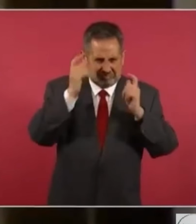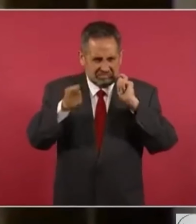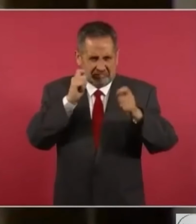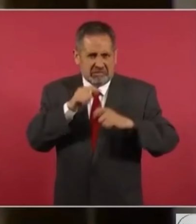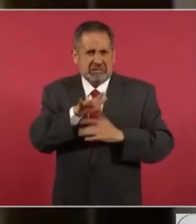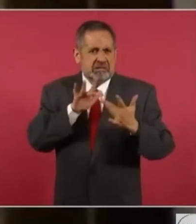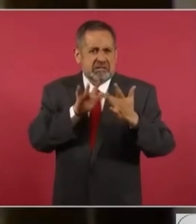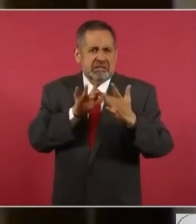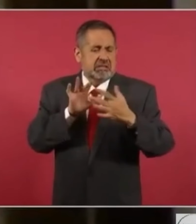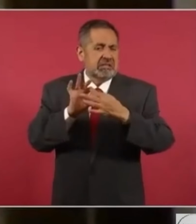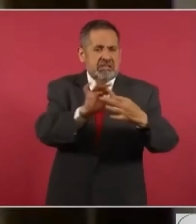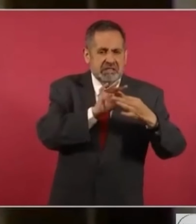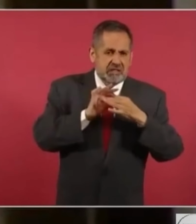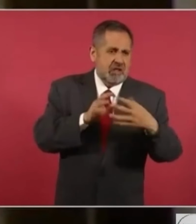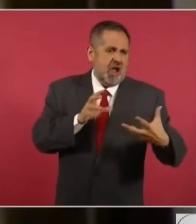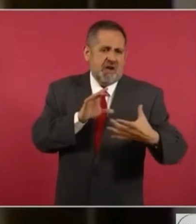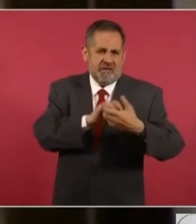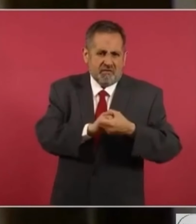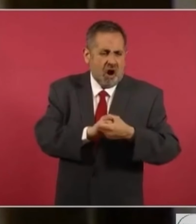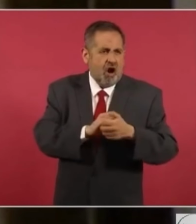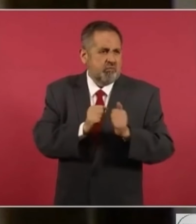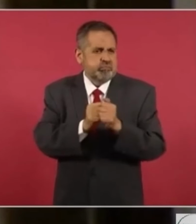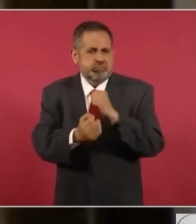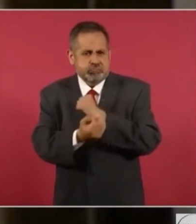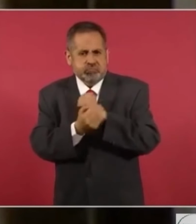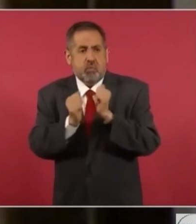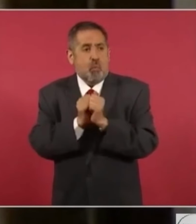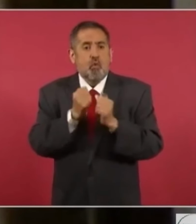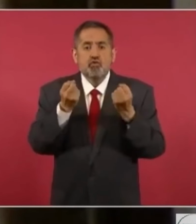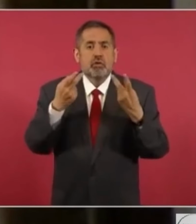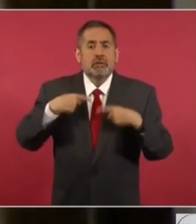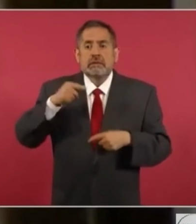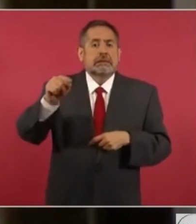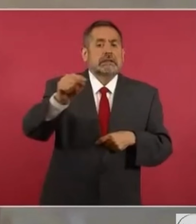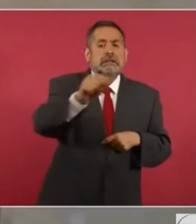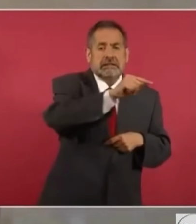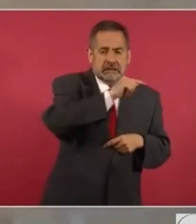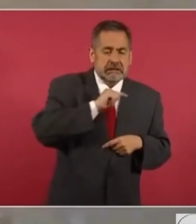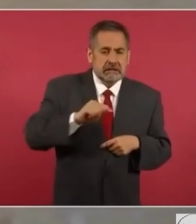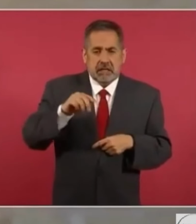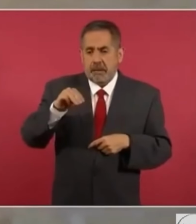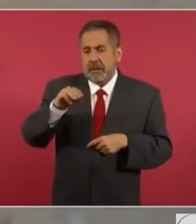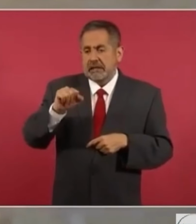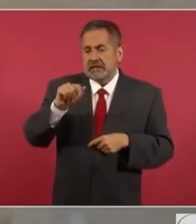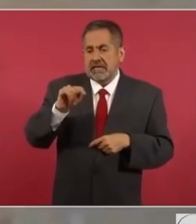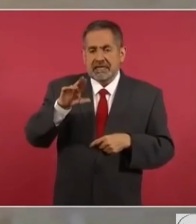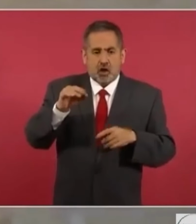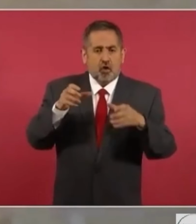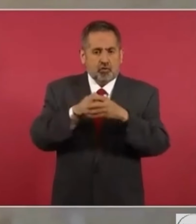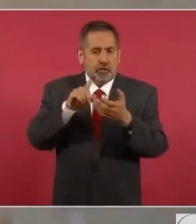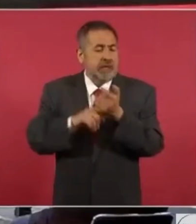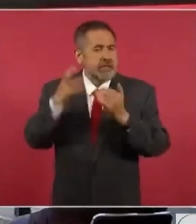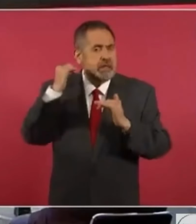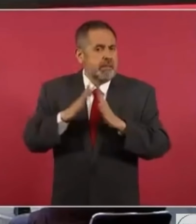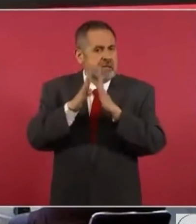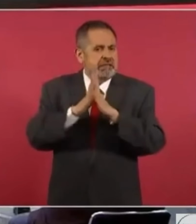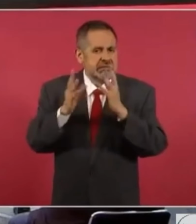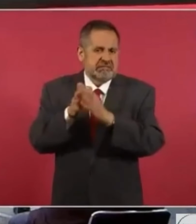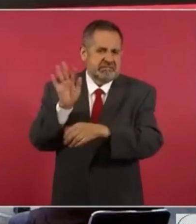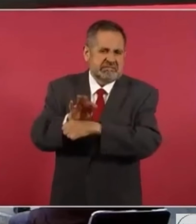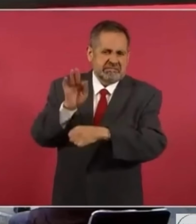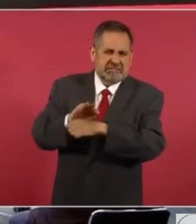redes fortísimas, fraternas, con muchos otros mazatecos que igualmente habían participado defendiendo